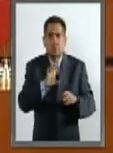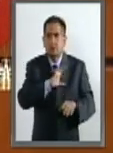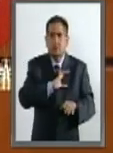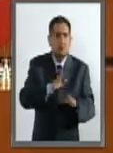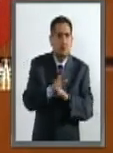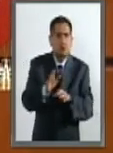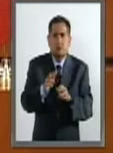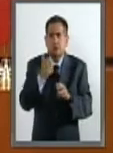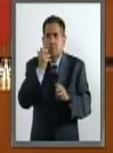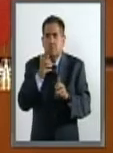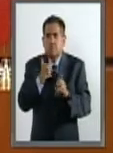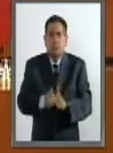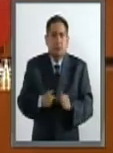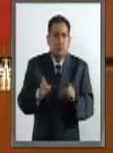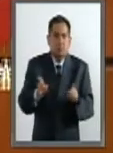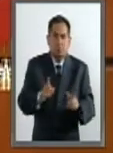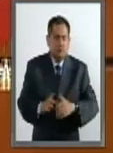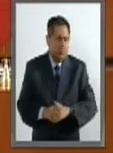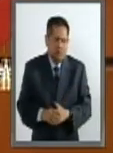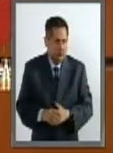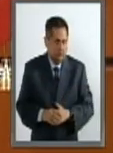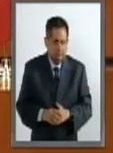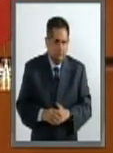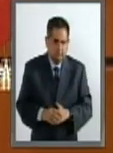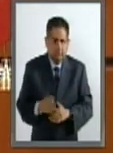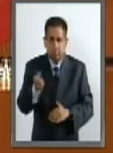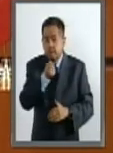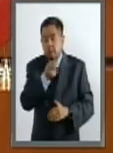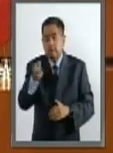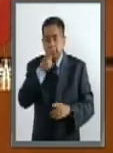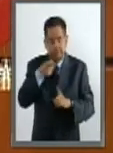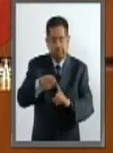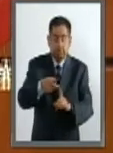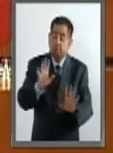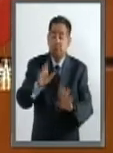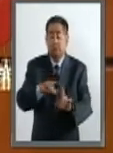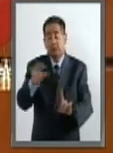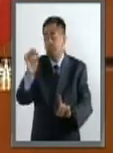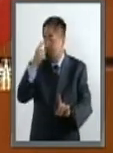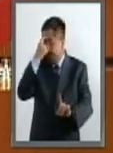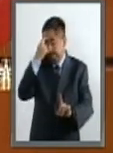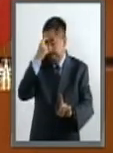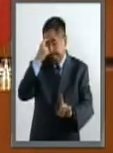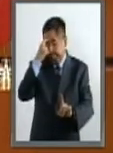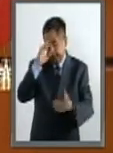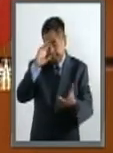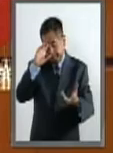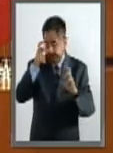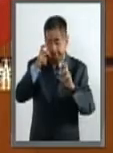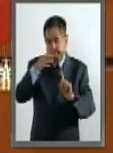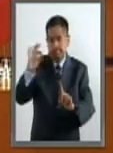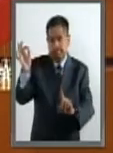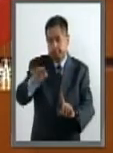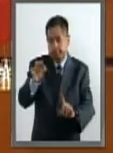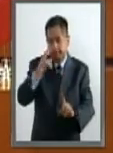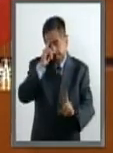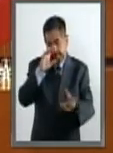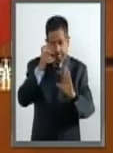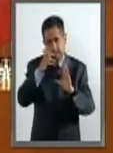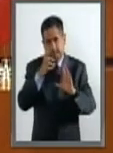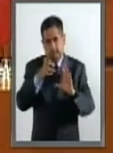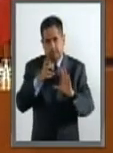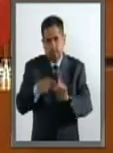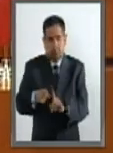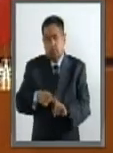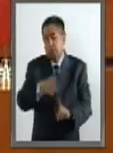estar, argumentando que hay un síndrome de alienación parental que ha transformado su conciencia y que